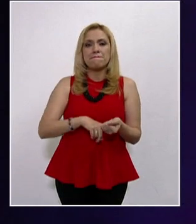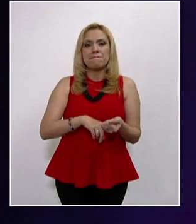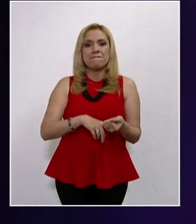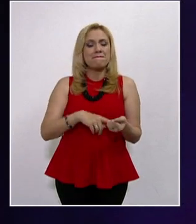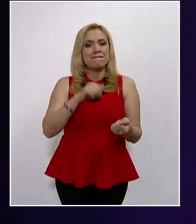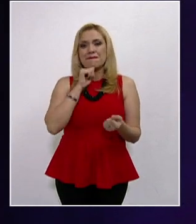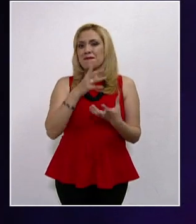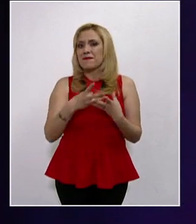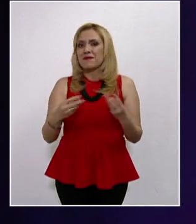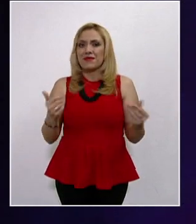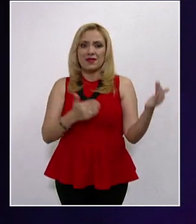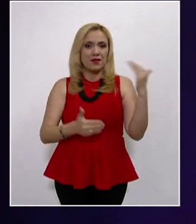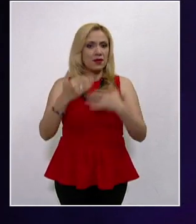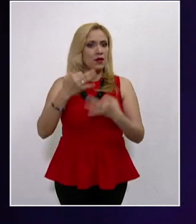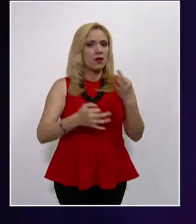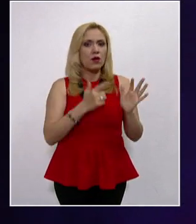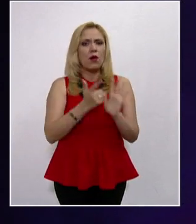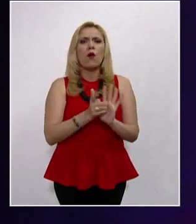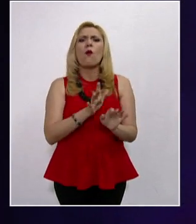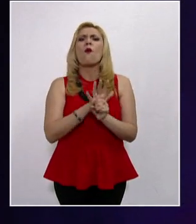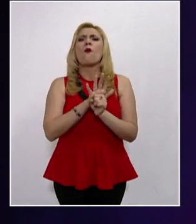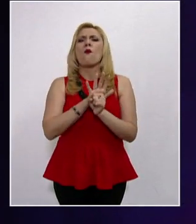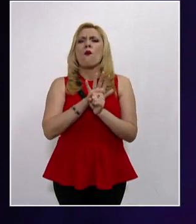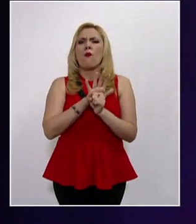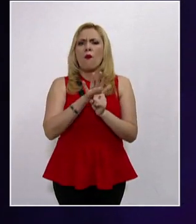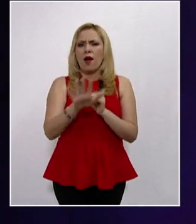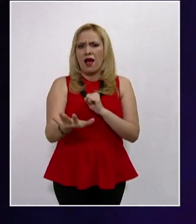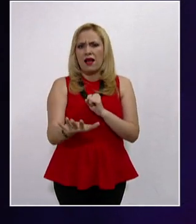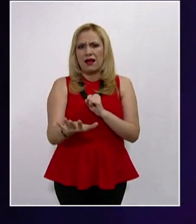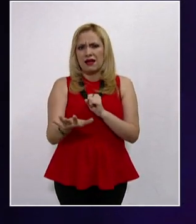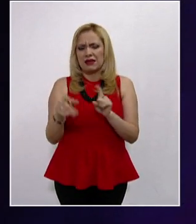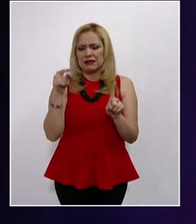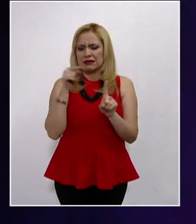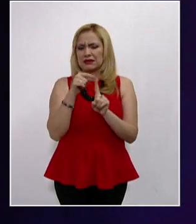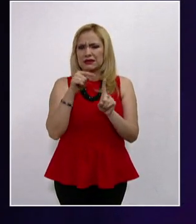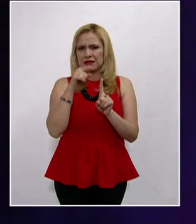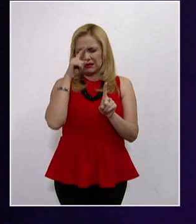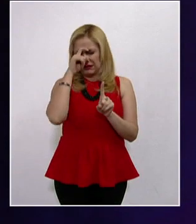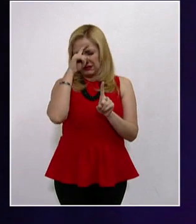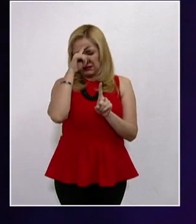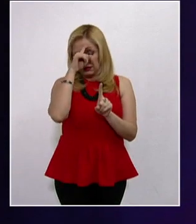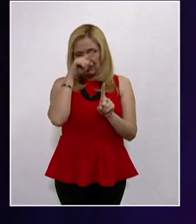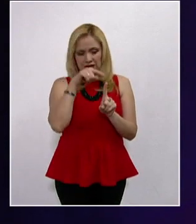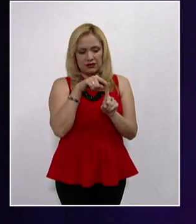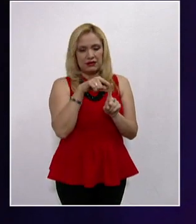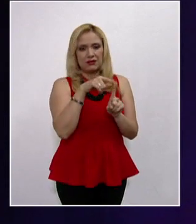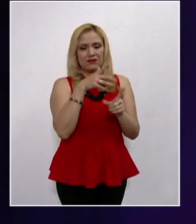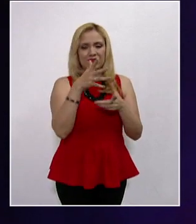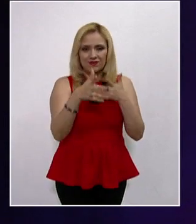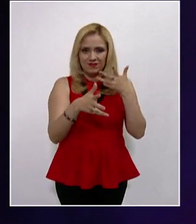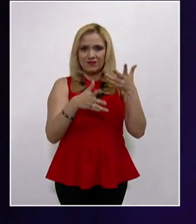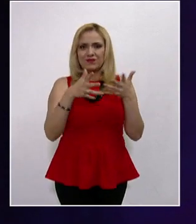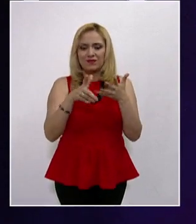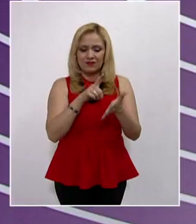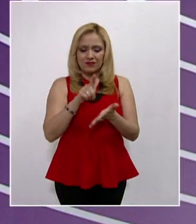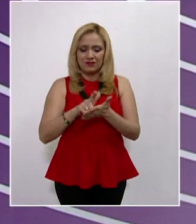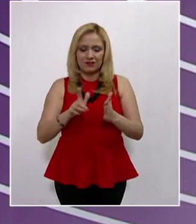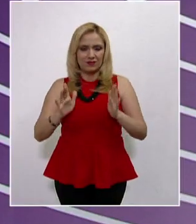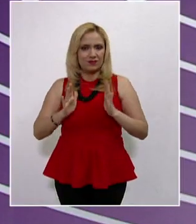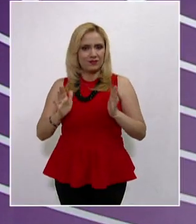resolverse en la Suprema Corte. ¿Cuáles eran las objeciones principales que se le encontraban a este Código